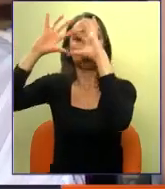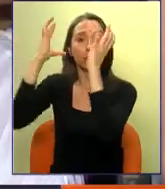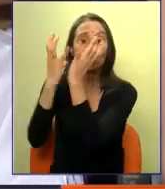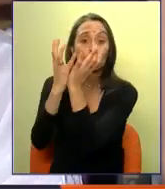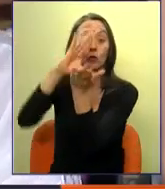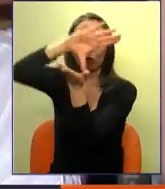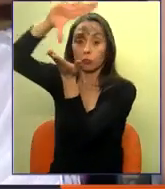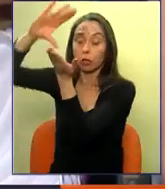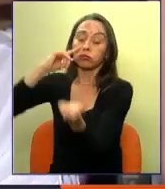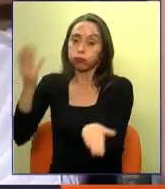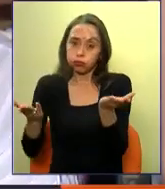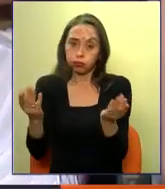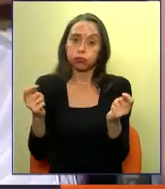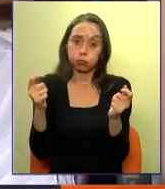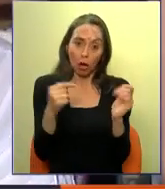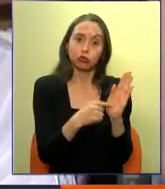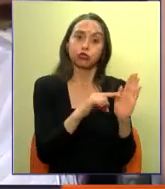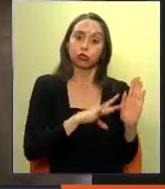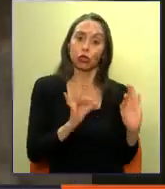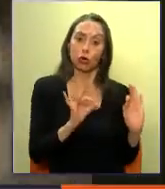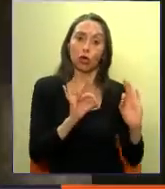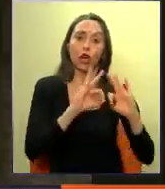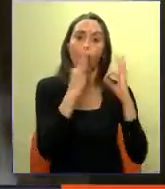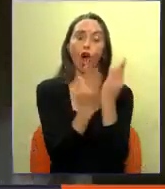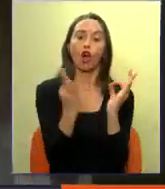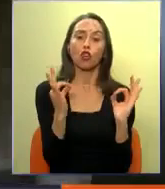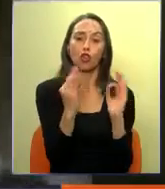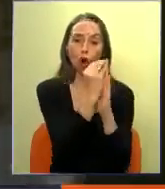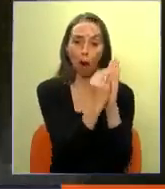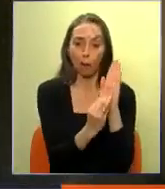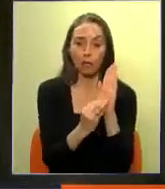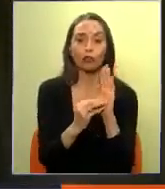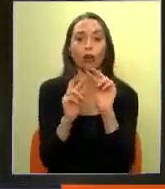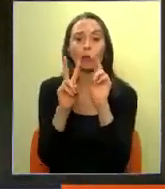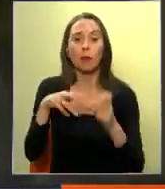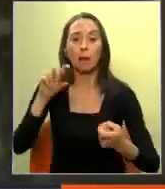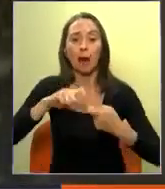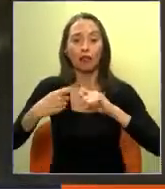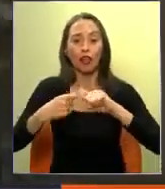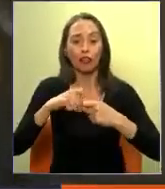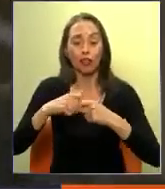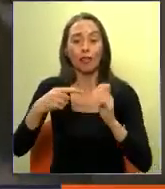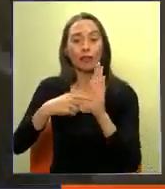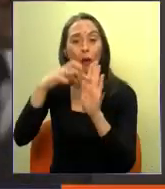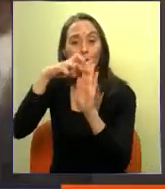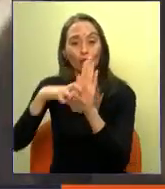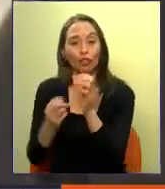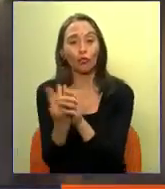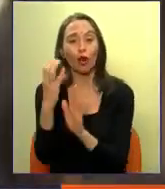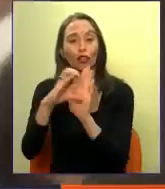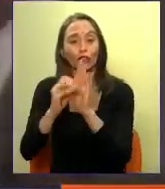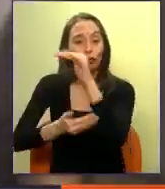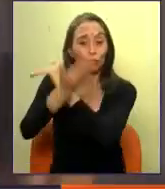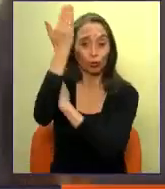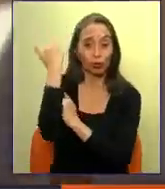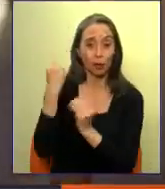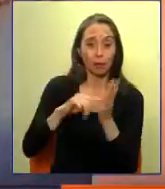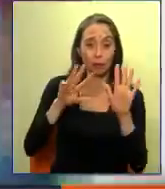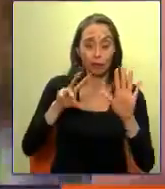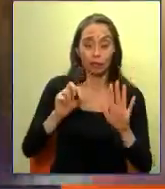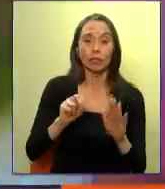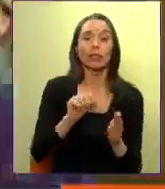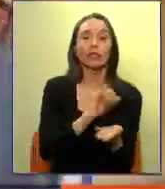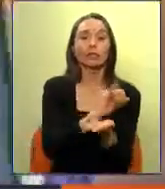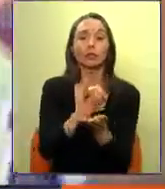comparado. Es muy completa. Los temas más controvertidos del proyecto radicaban en los llamados enclaves autoritarios.